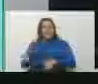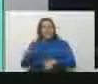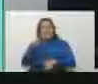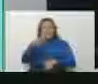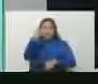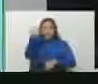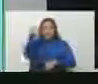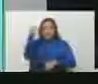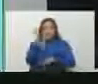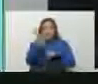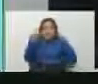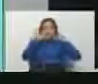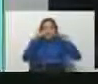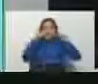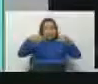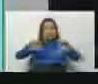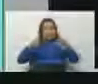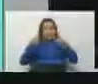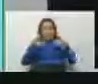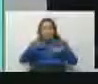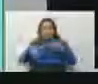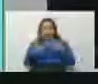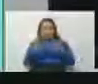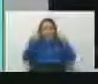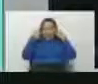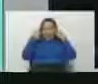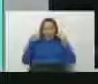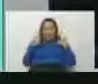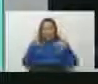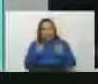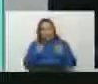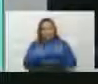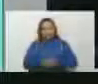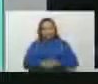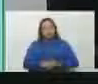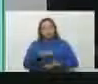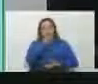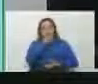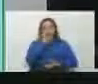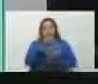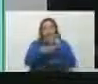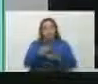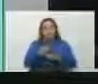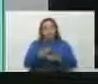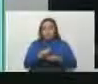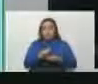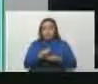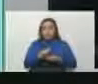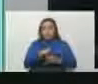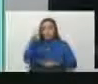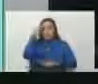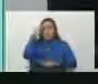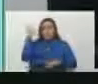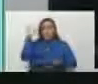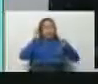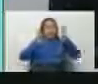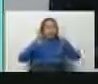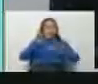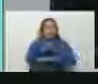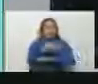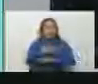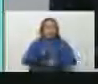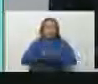siempre, pero nunca cansarla, nunca agotarla. Yo creo que una de las cosas mejores para ejercitar la memoria es escuchar música. Porque